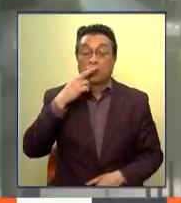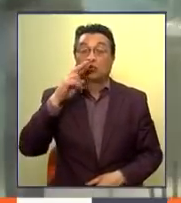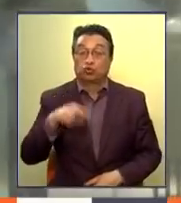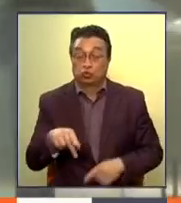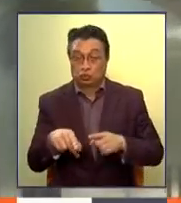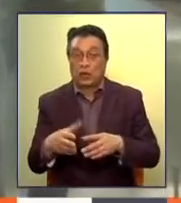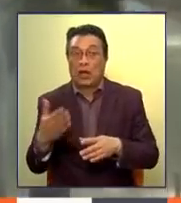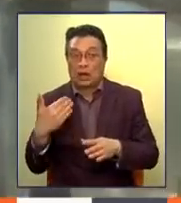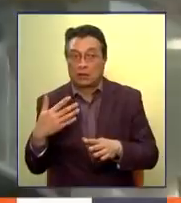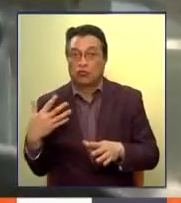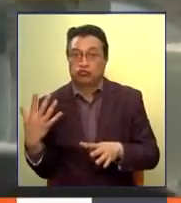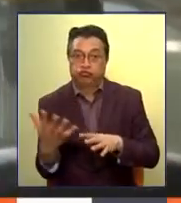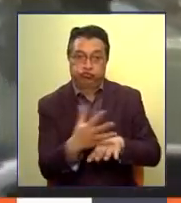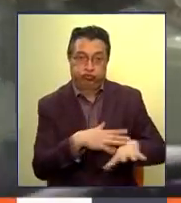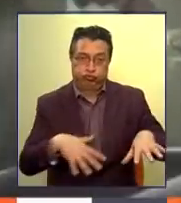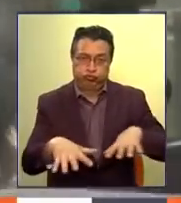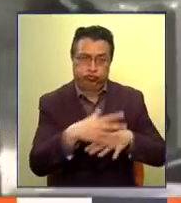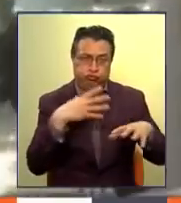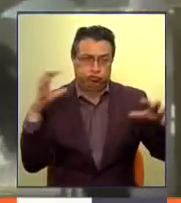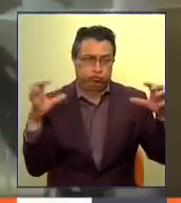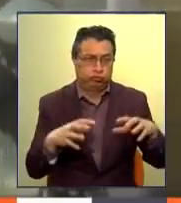península.